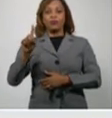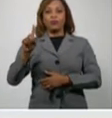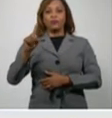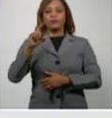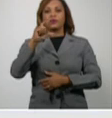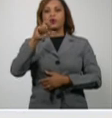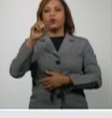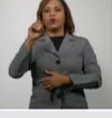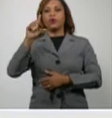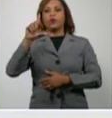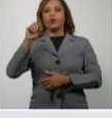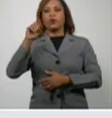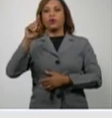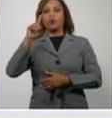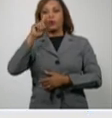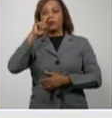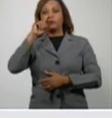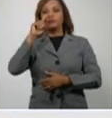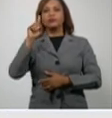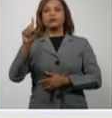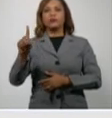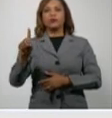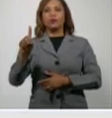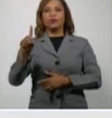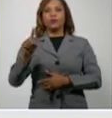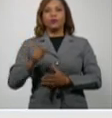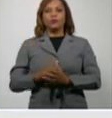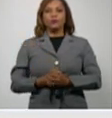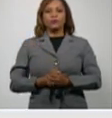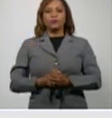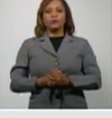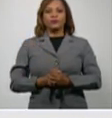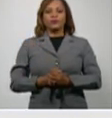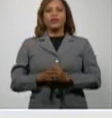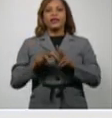semanas, y en Limonar, Colón y Cárdenas,